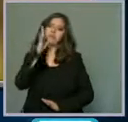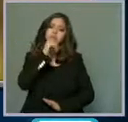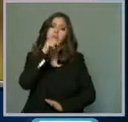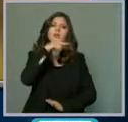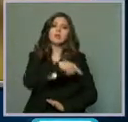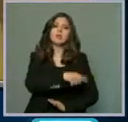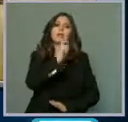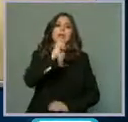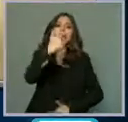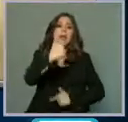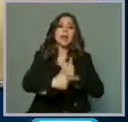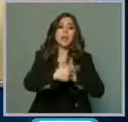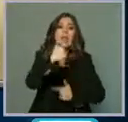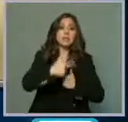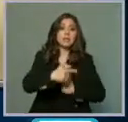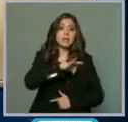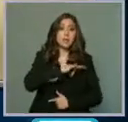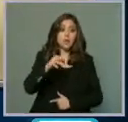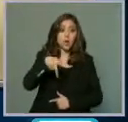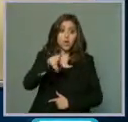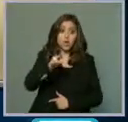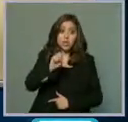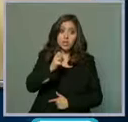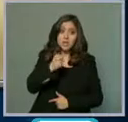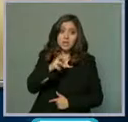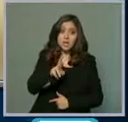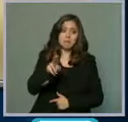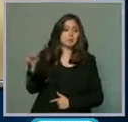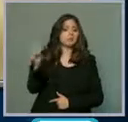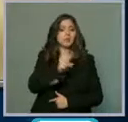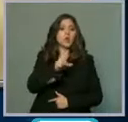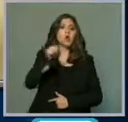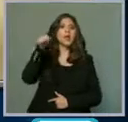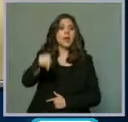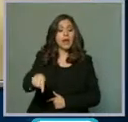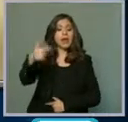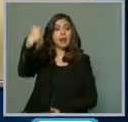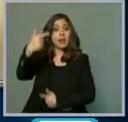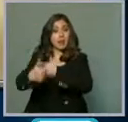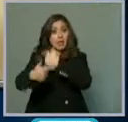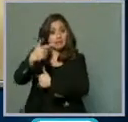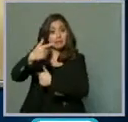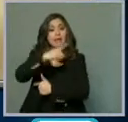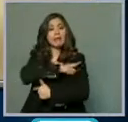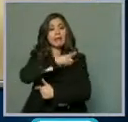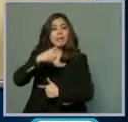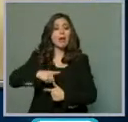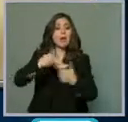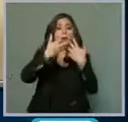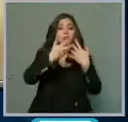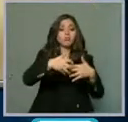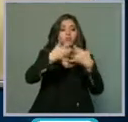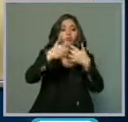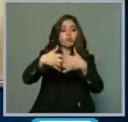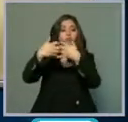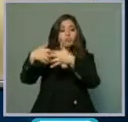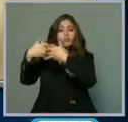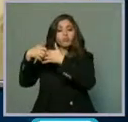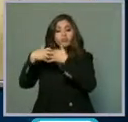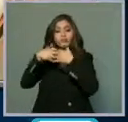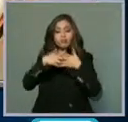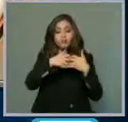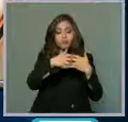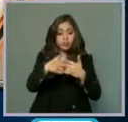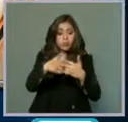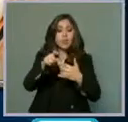es kosher, no, sino que tiene que llevar todo un proceso en el manejo, a